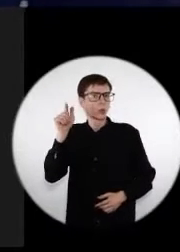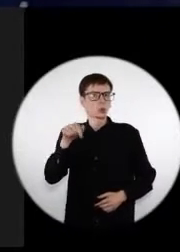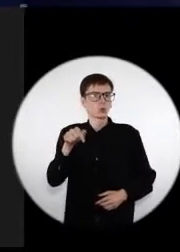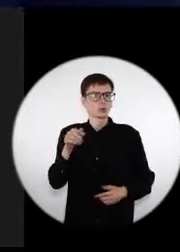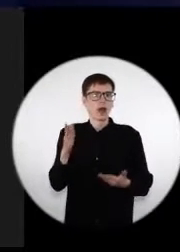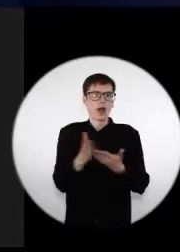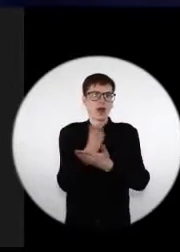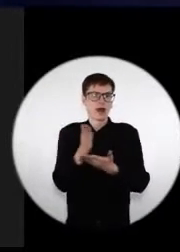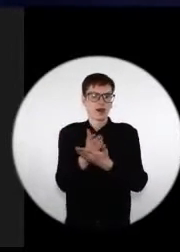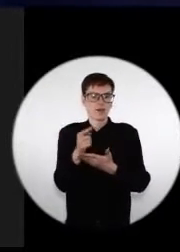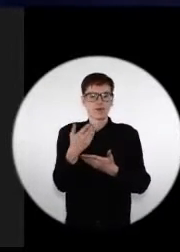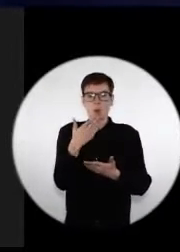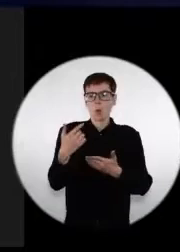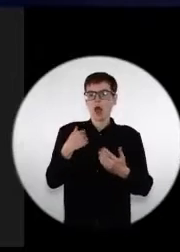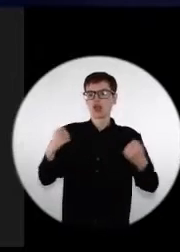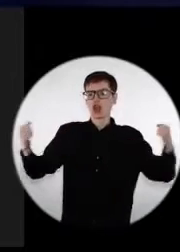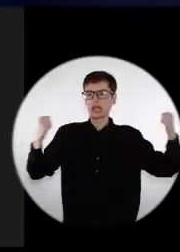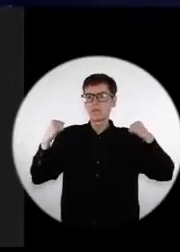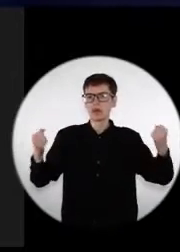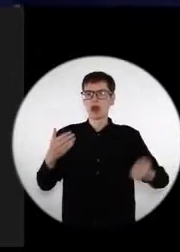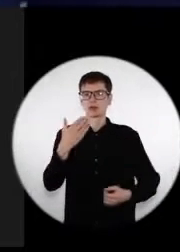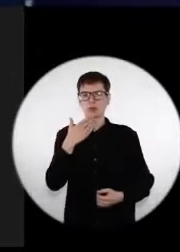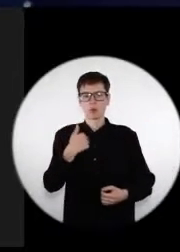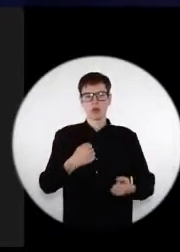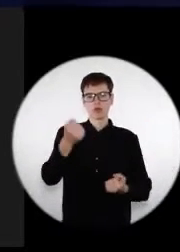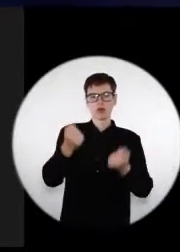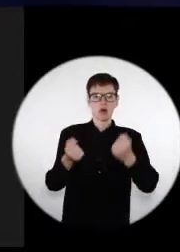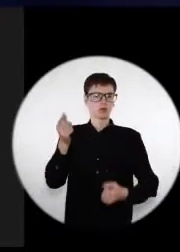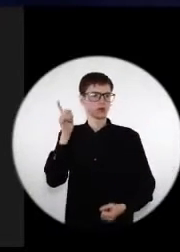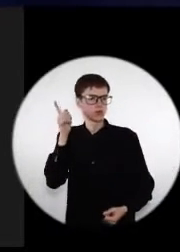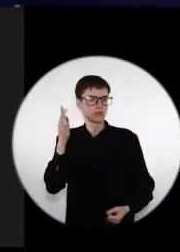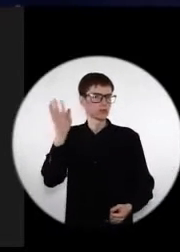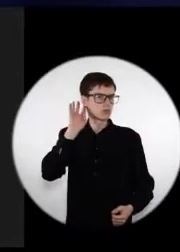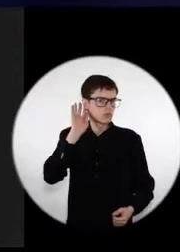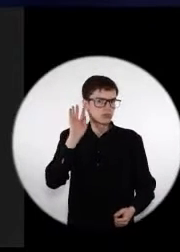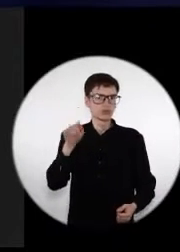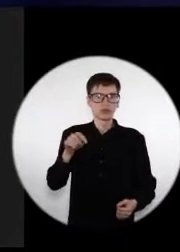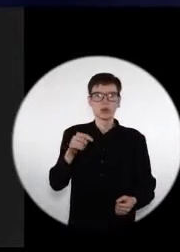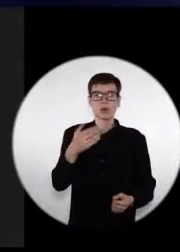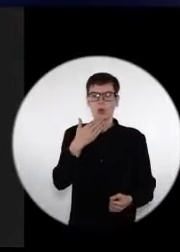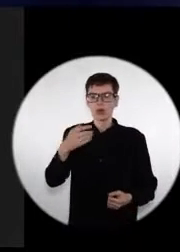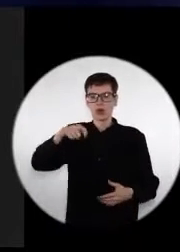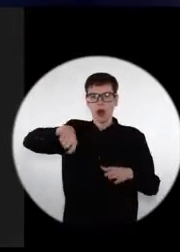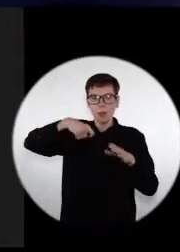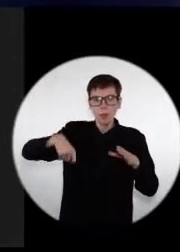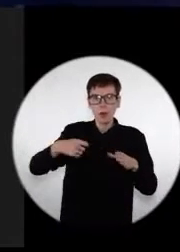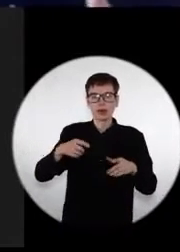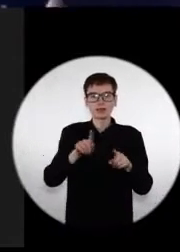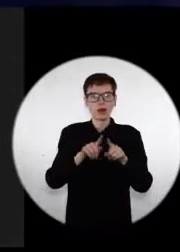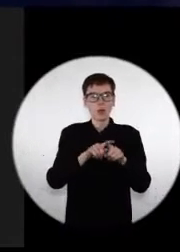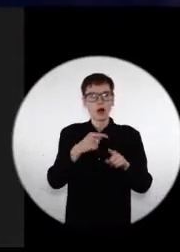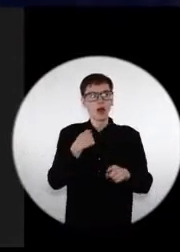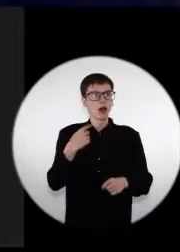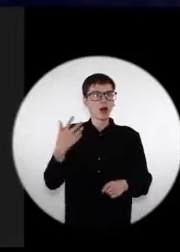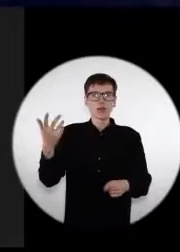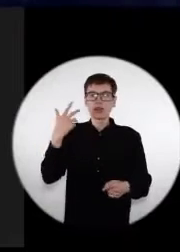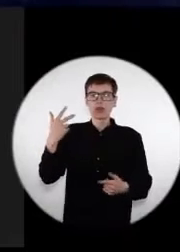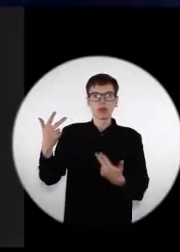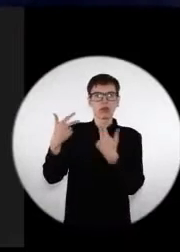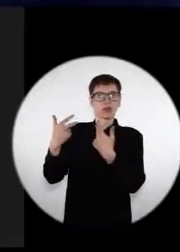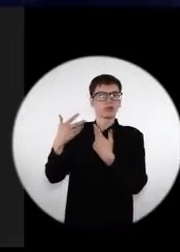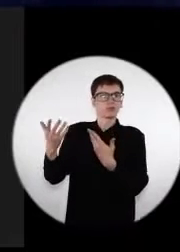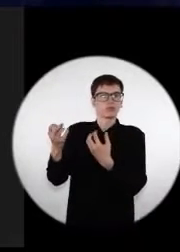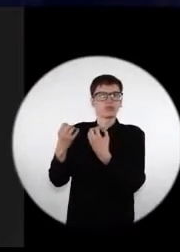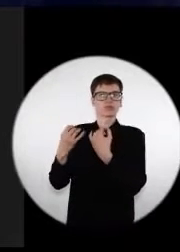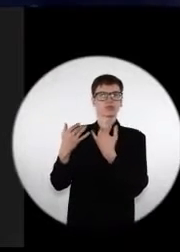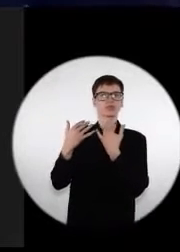los siguió de tele se leen todos estos libros realidad como lo hacen está escuchando audios libros de escuchar a dos libros mientras te están en el gimnasio escuché un audiolibro mientras más dinero